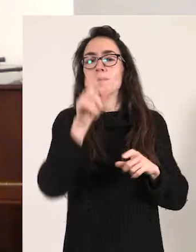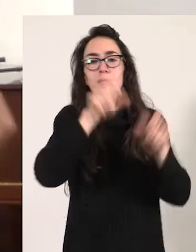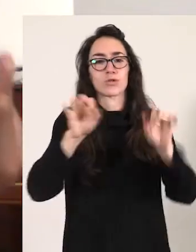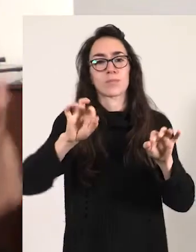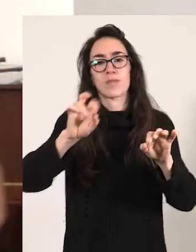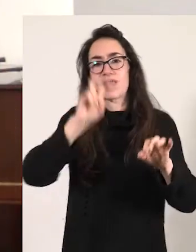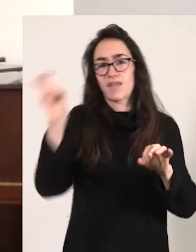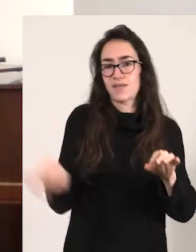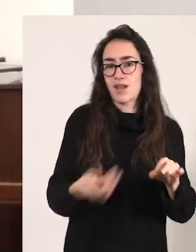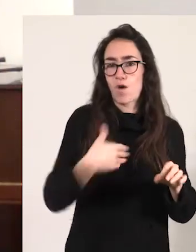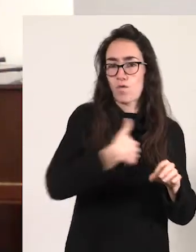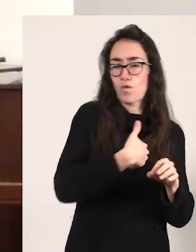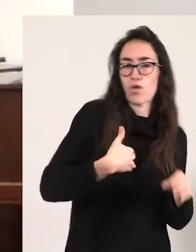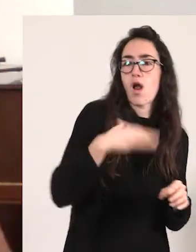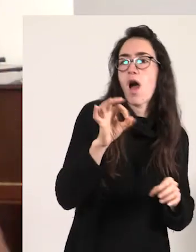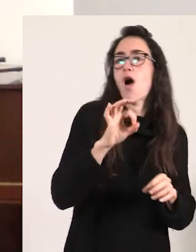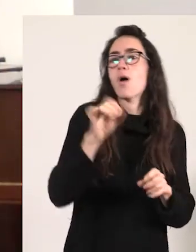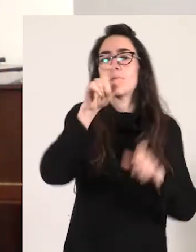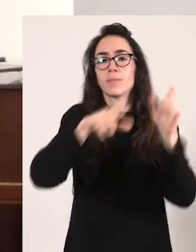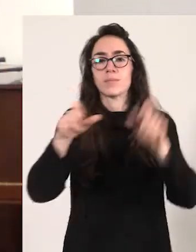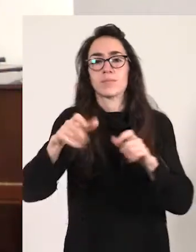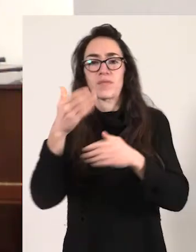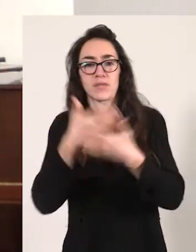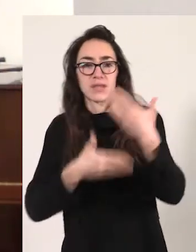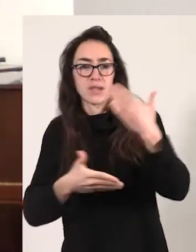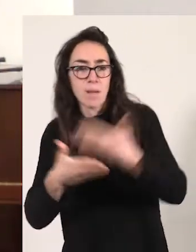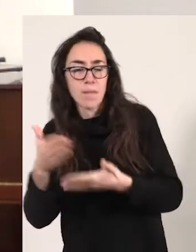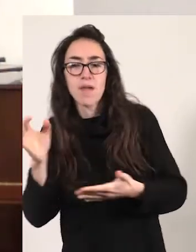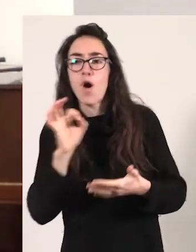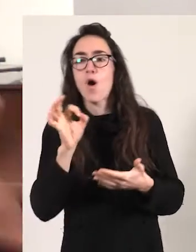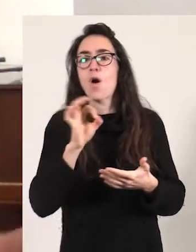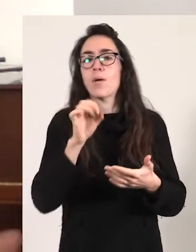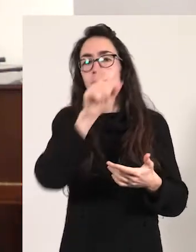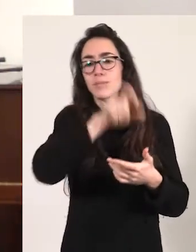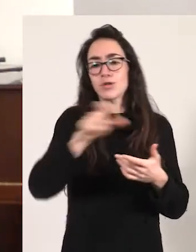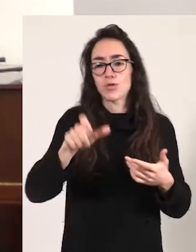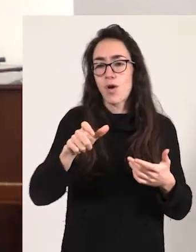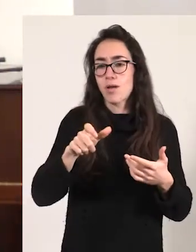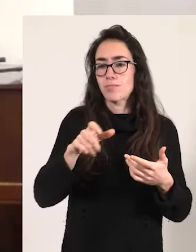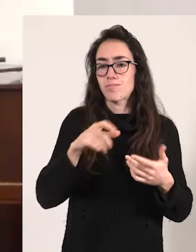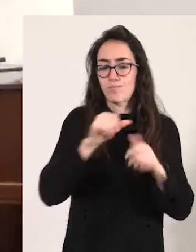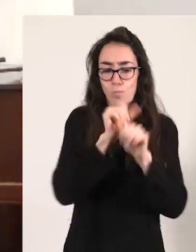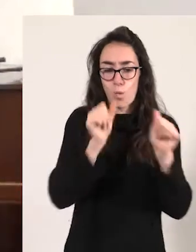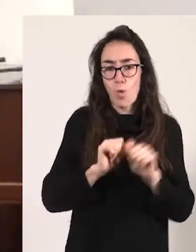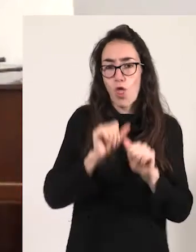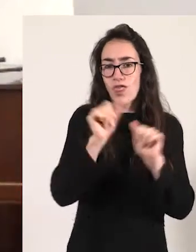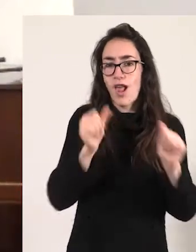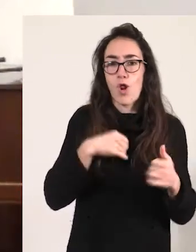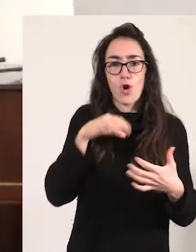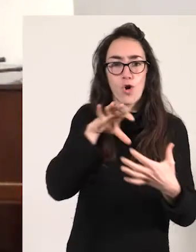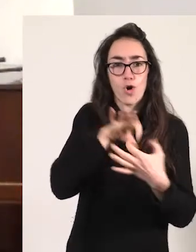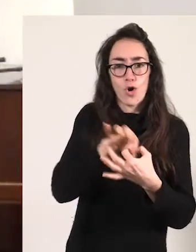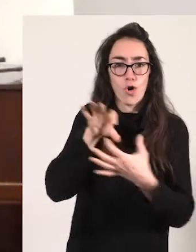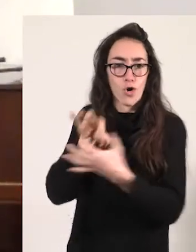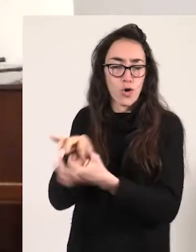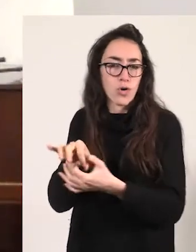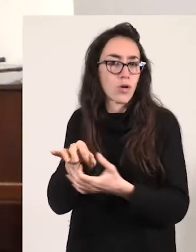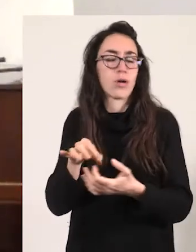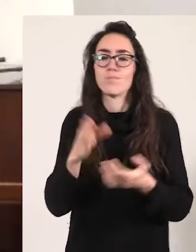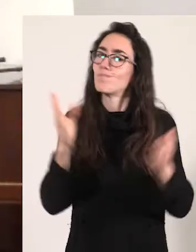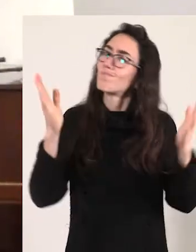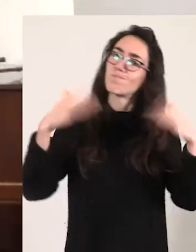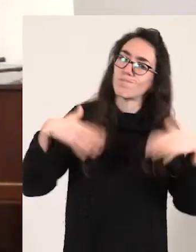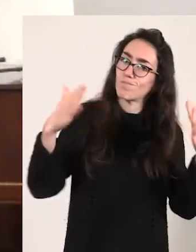sexogenérica, a las personas con diversidad funcional barra discapacidad en función del modelo con el que cada cual se autodesigne.